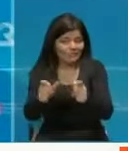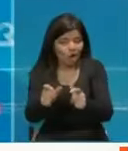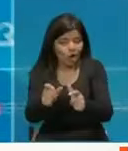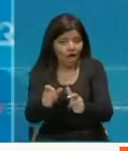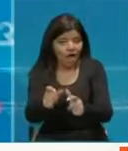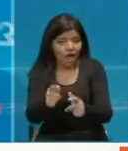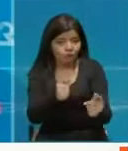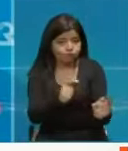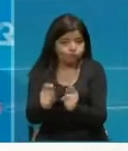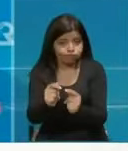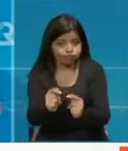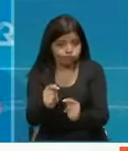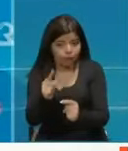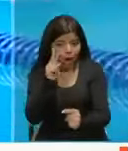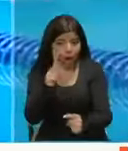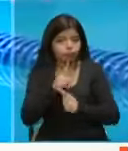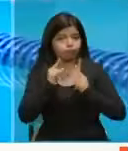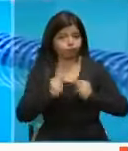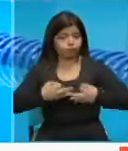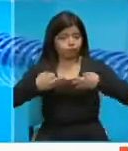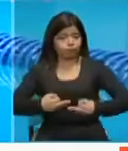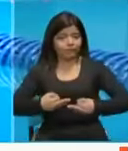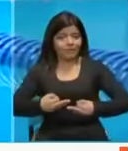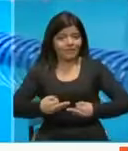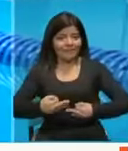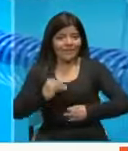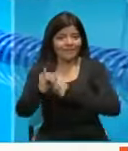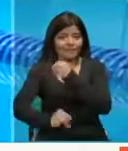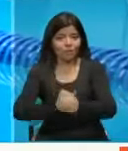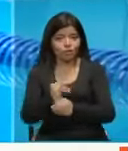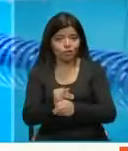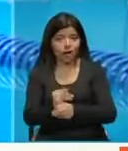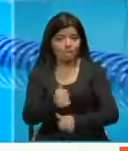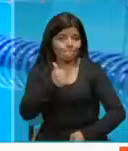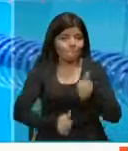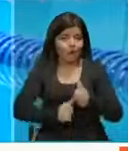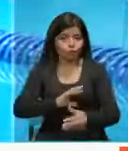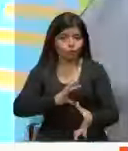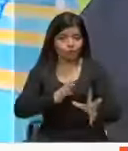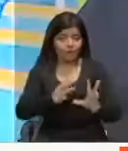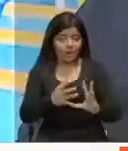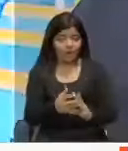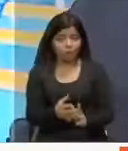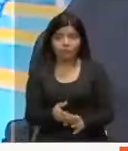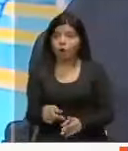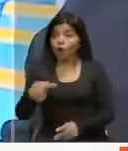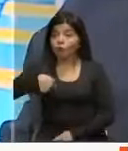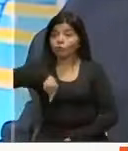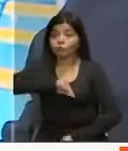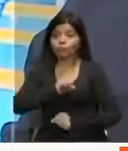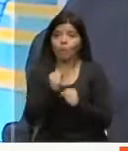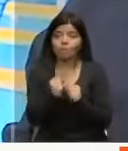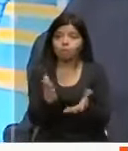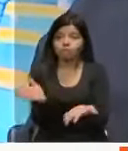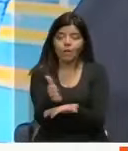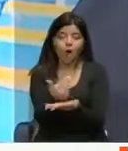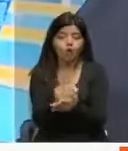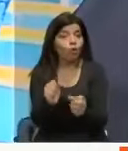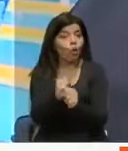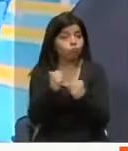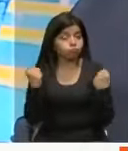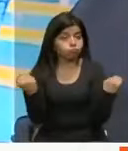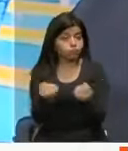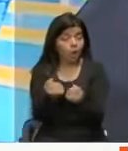estándares internacionales para las mejores competencias del mundo. Nos sirve para organizar un mundial, para estar con los